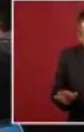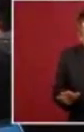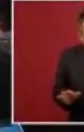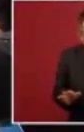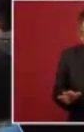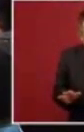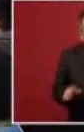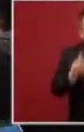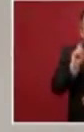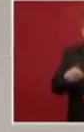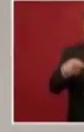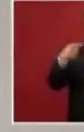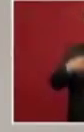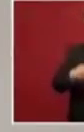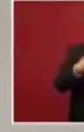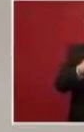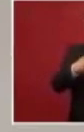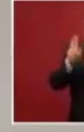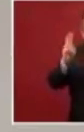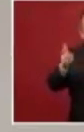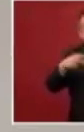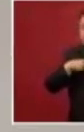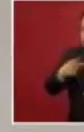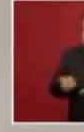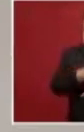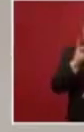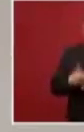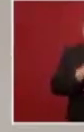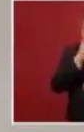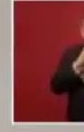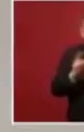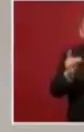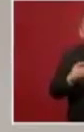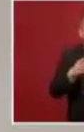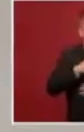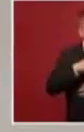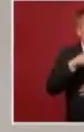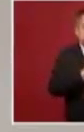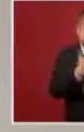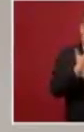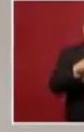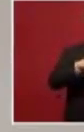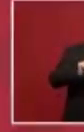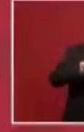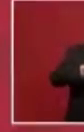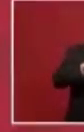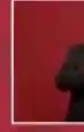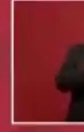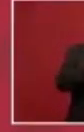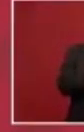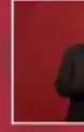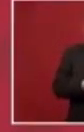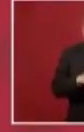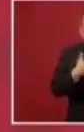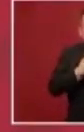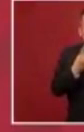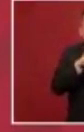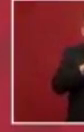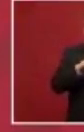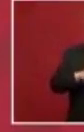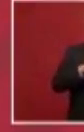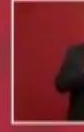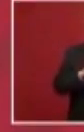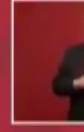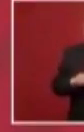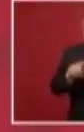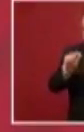sobre el señor presidente, que lo he dicho ya. Desde el punto de vista técnico, el señor presidente tiene dos connotaciones. Y